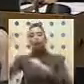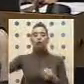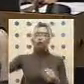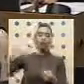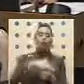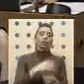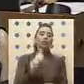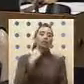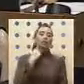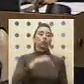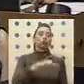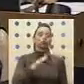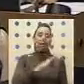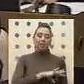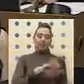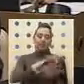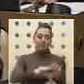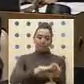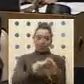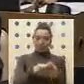internamente.